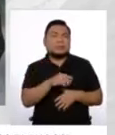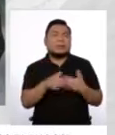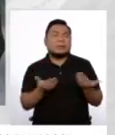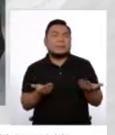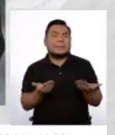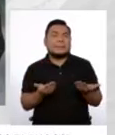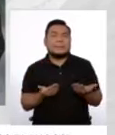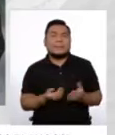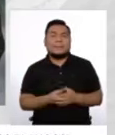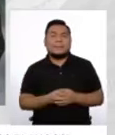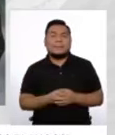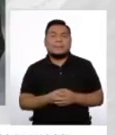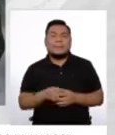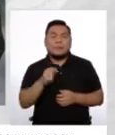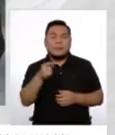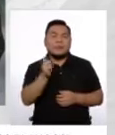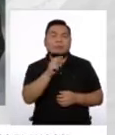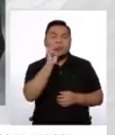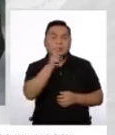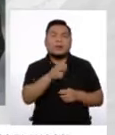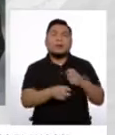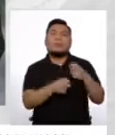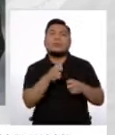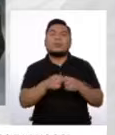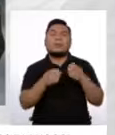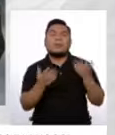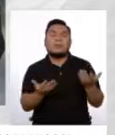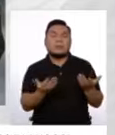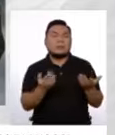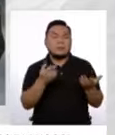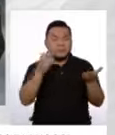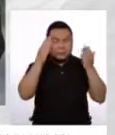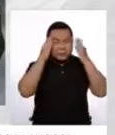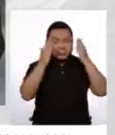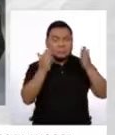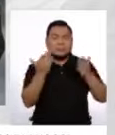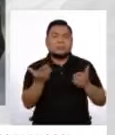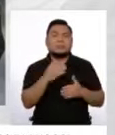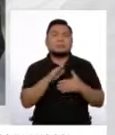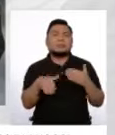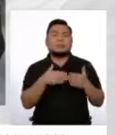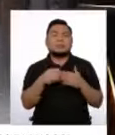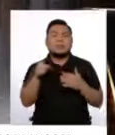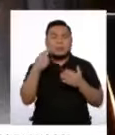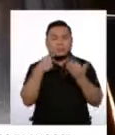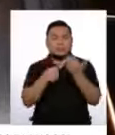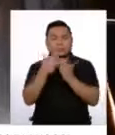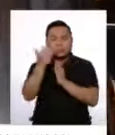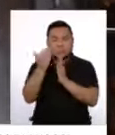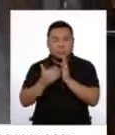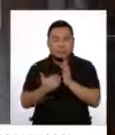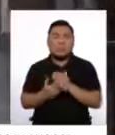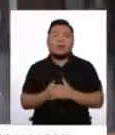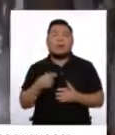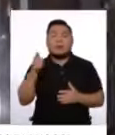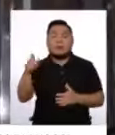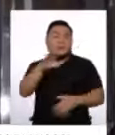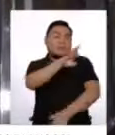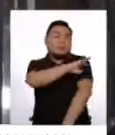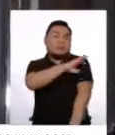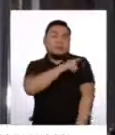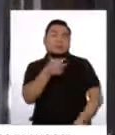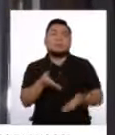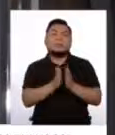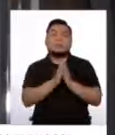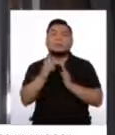de no ver el problema atendiendo a una situación técnica. La Fiscalía ha apelado a